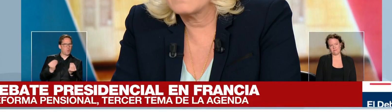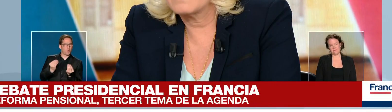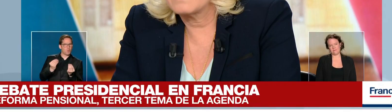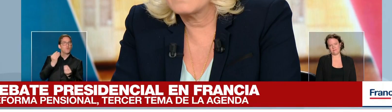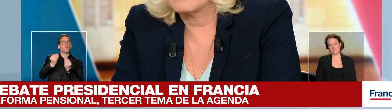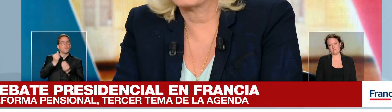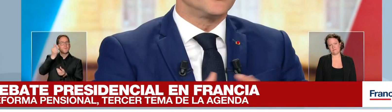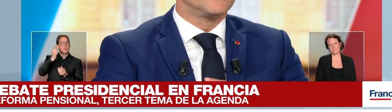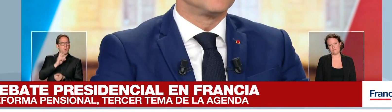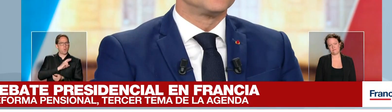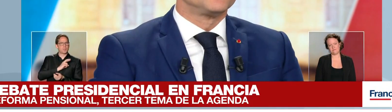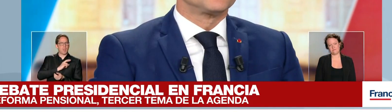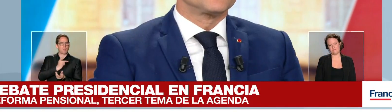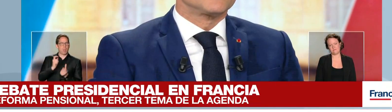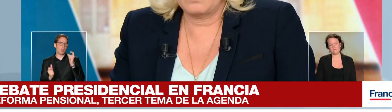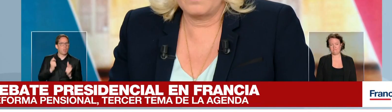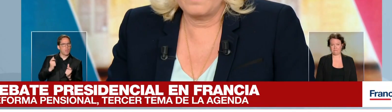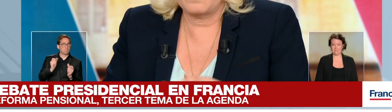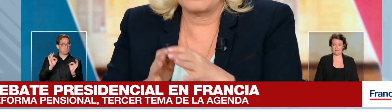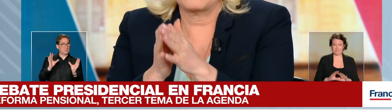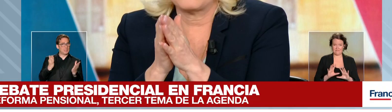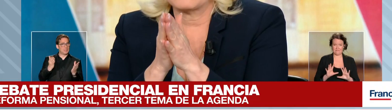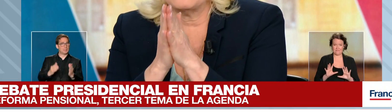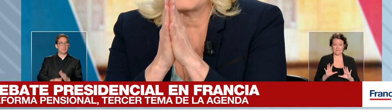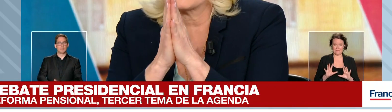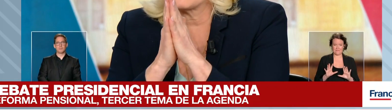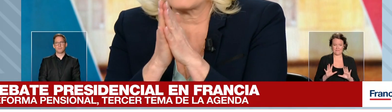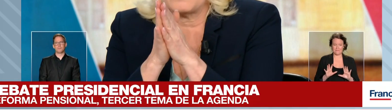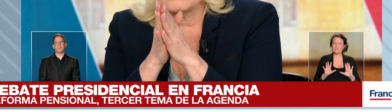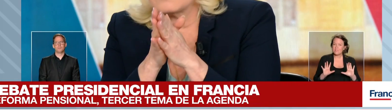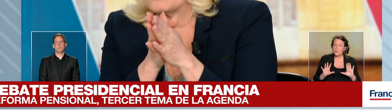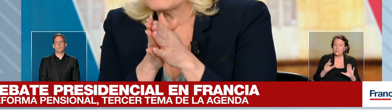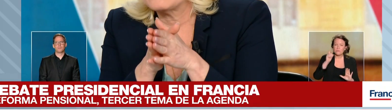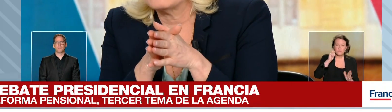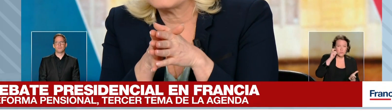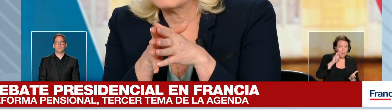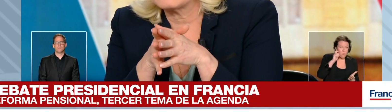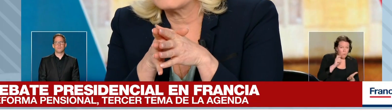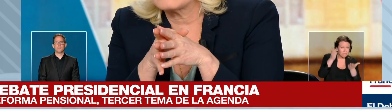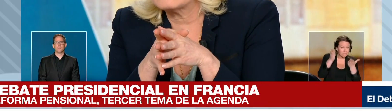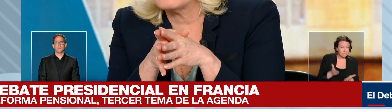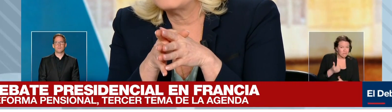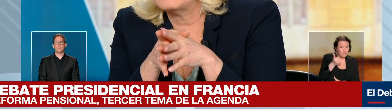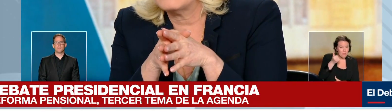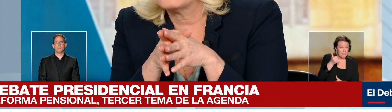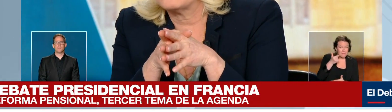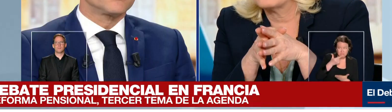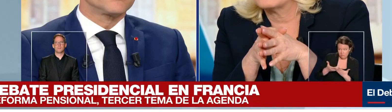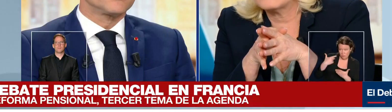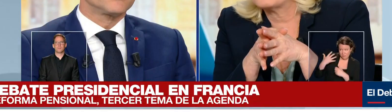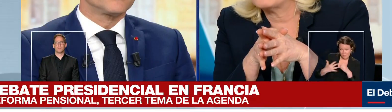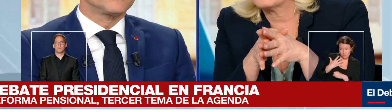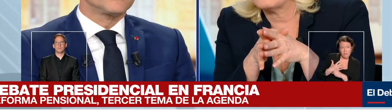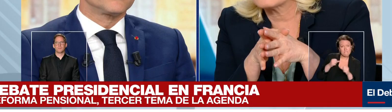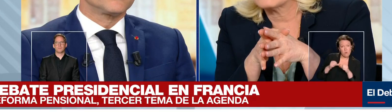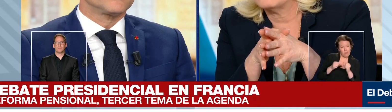o va a poner en peligro las pensiones de los jubilados? Perdón, señor Macron. Le recuerdo que usted es el